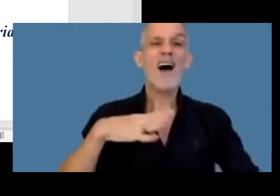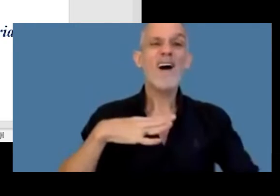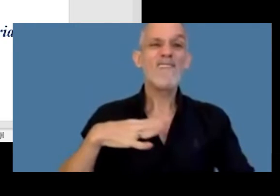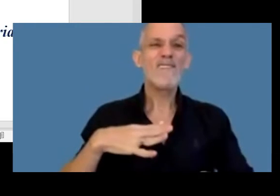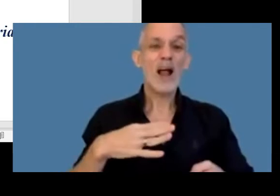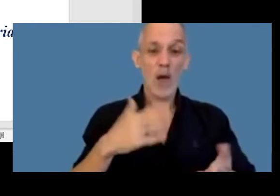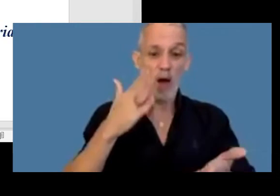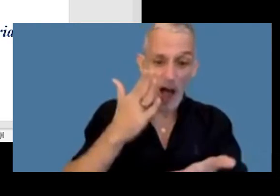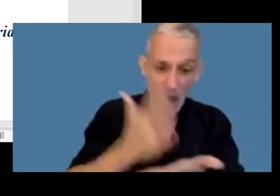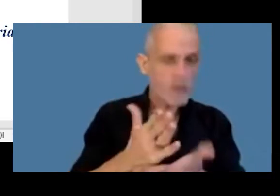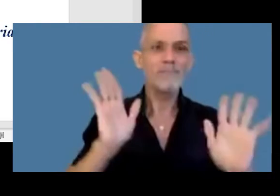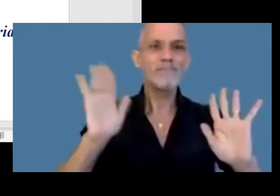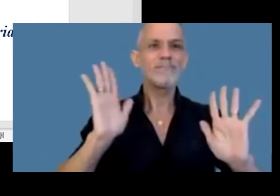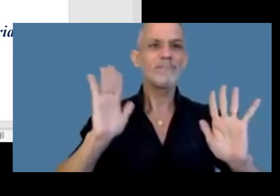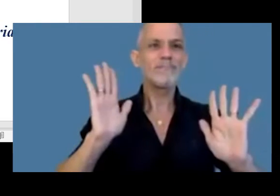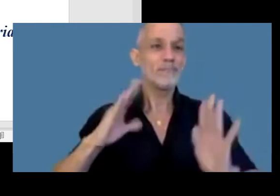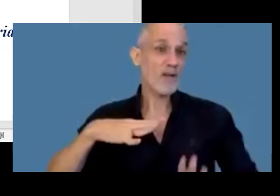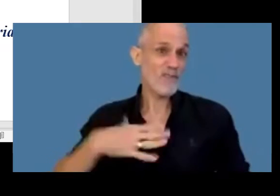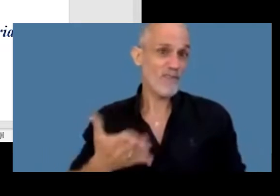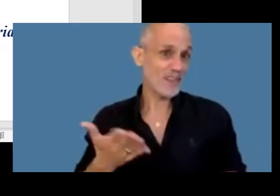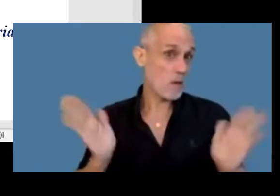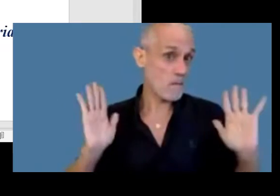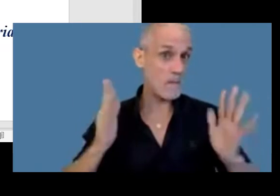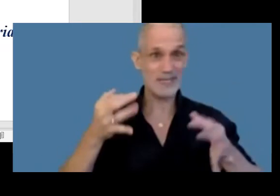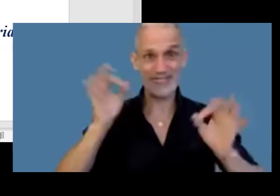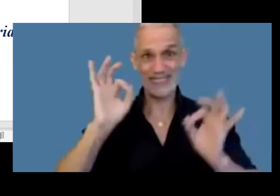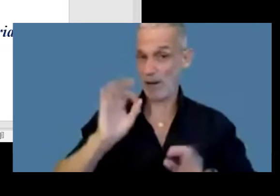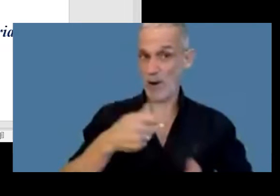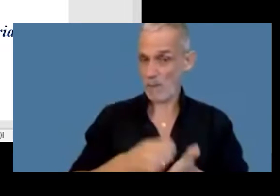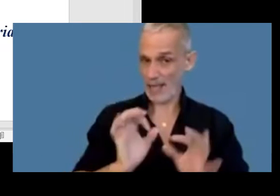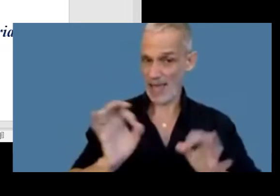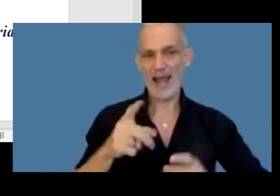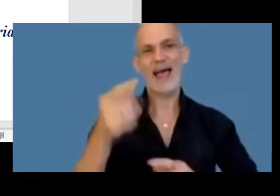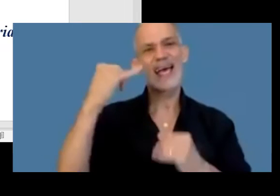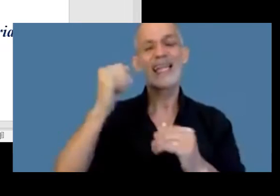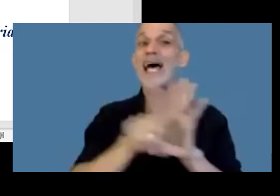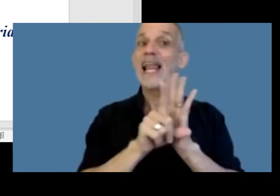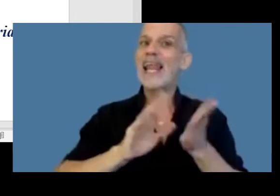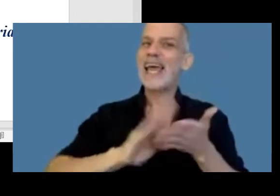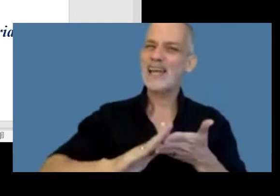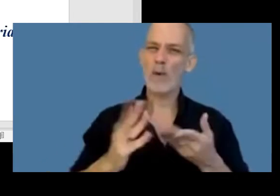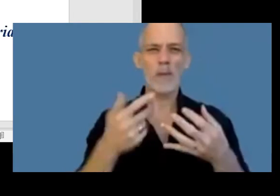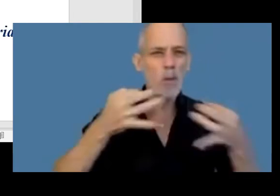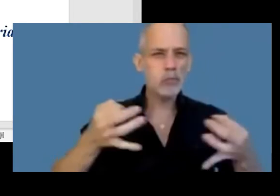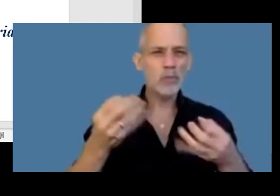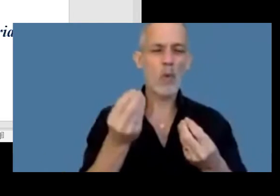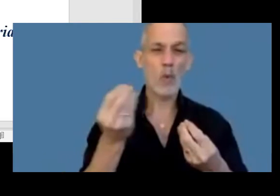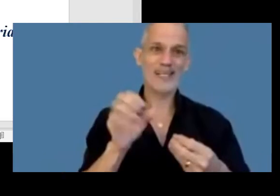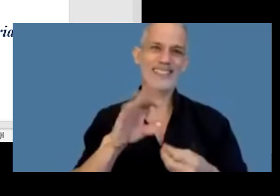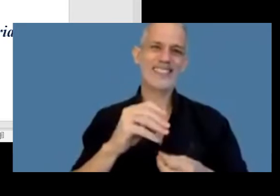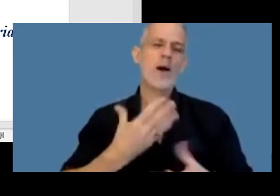aplicando, ¿sí? Esa es una de las características de esta nueva ley, porque en realidad, por eso se llama alivio